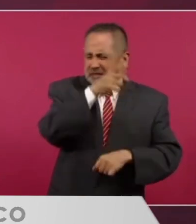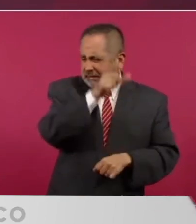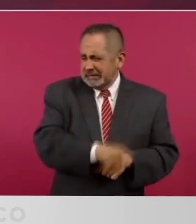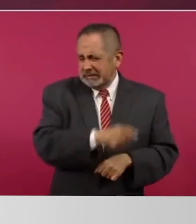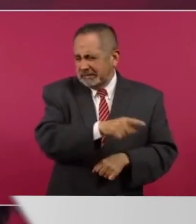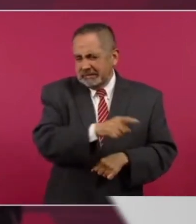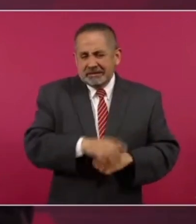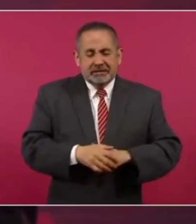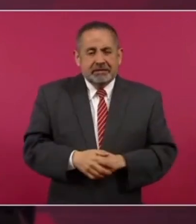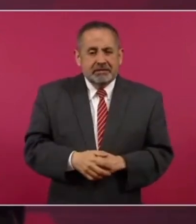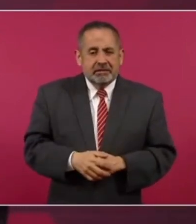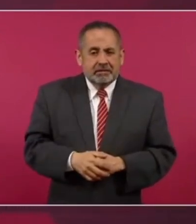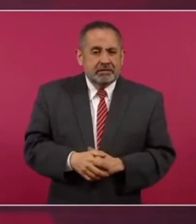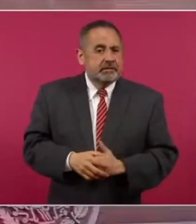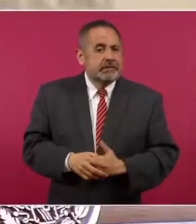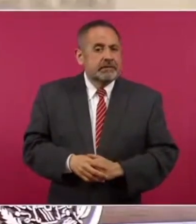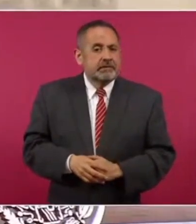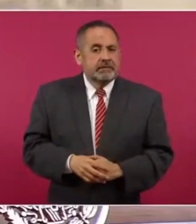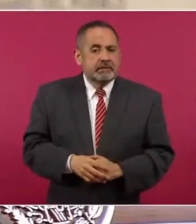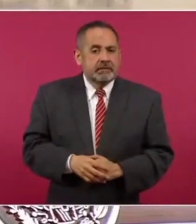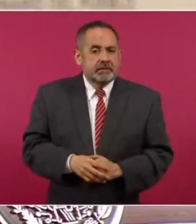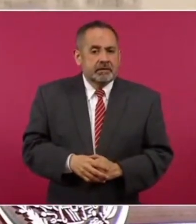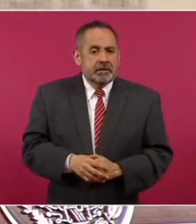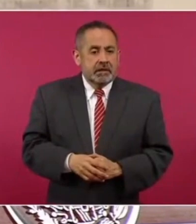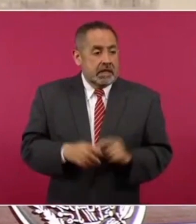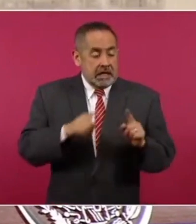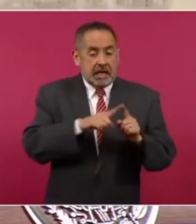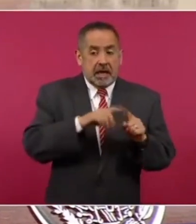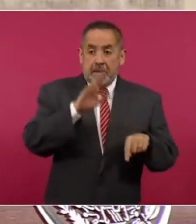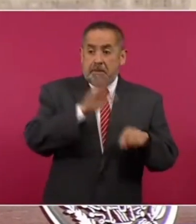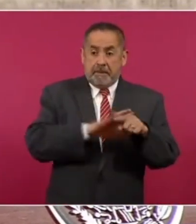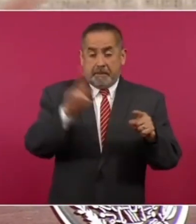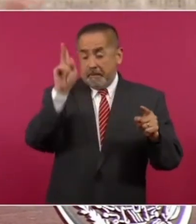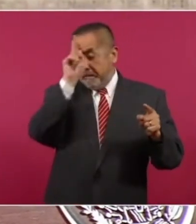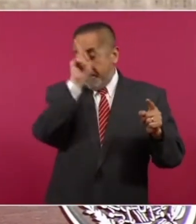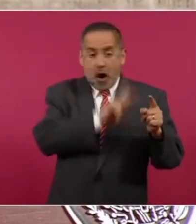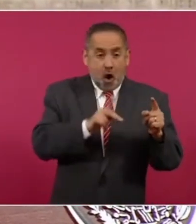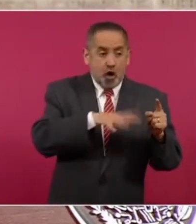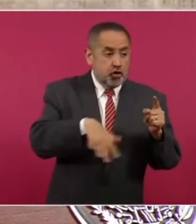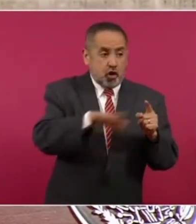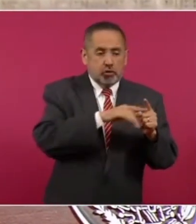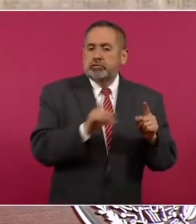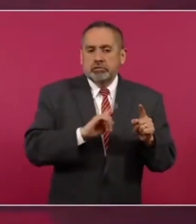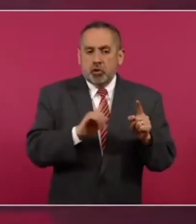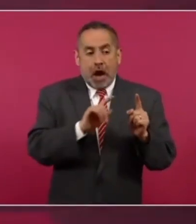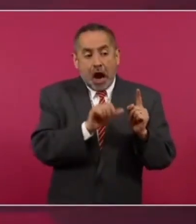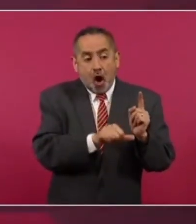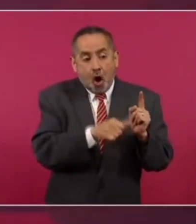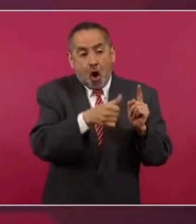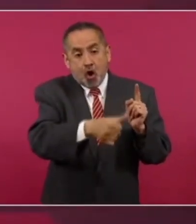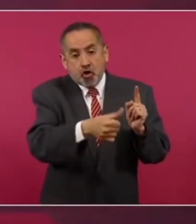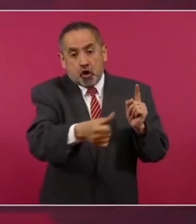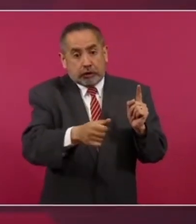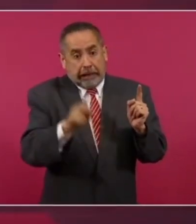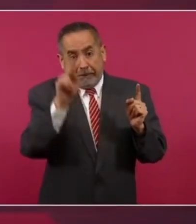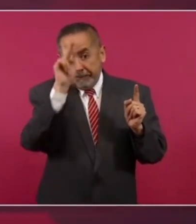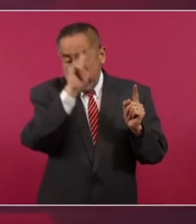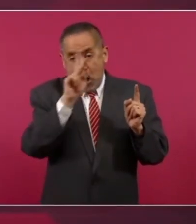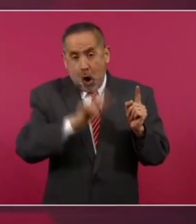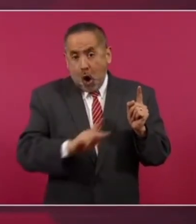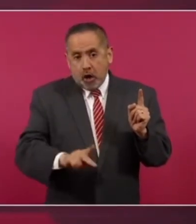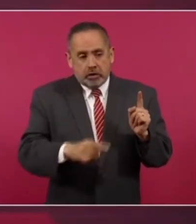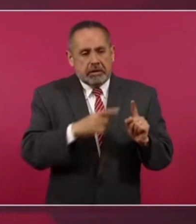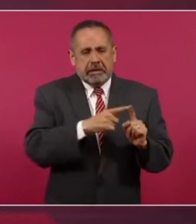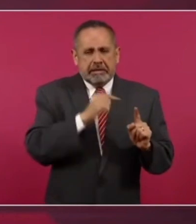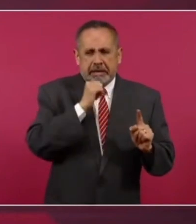No es, por cierto, el más malo de todo ese grupo. Hay otros peores.